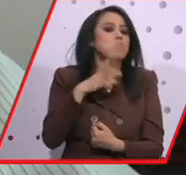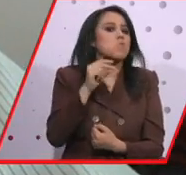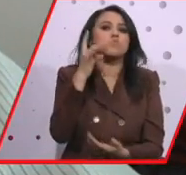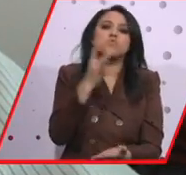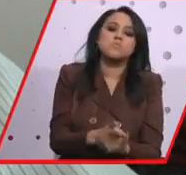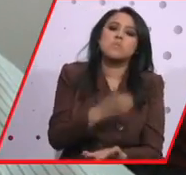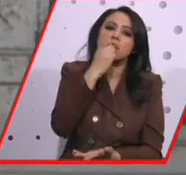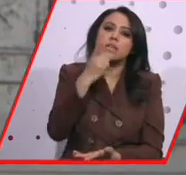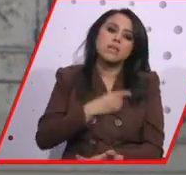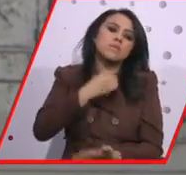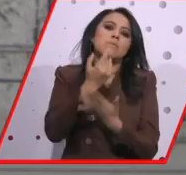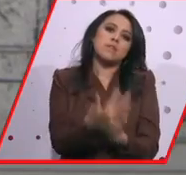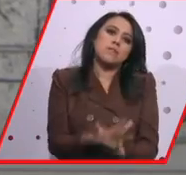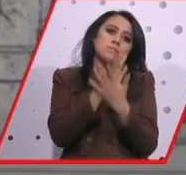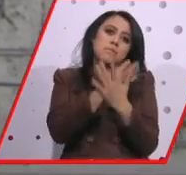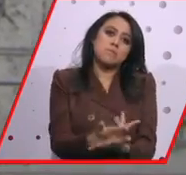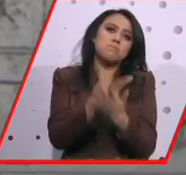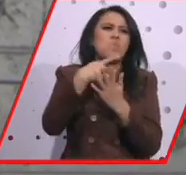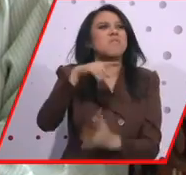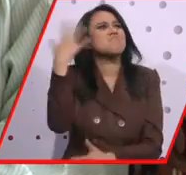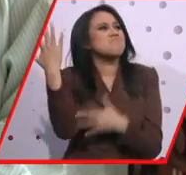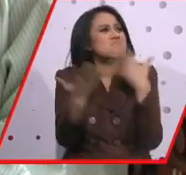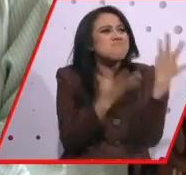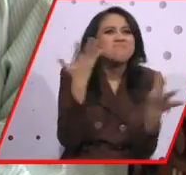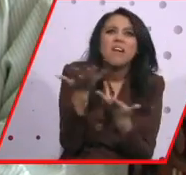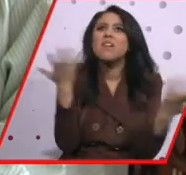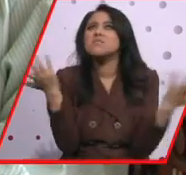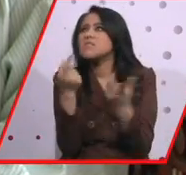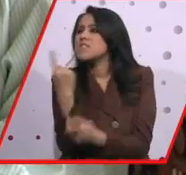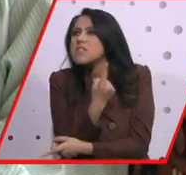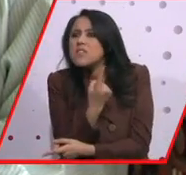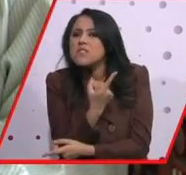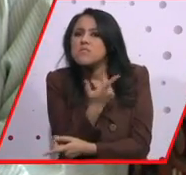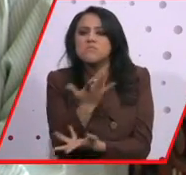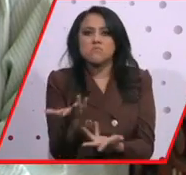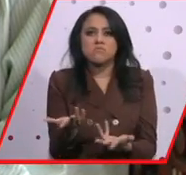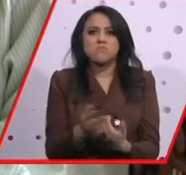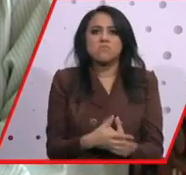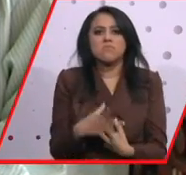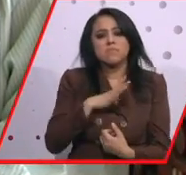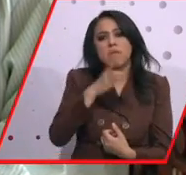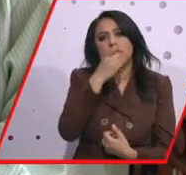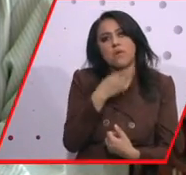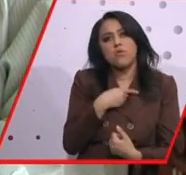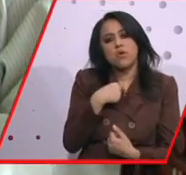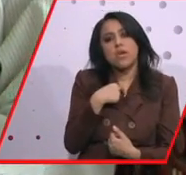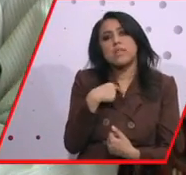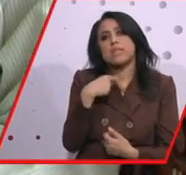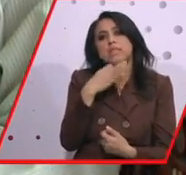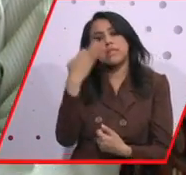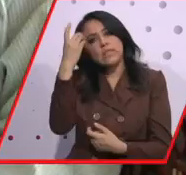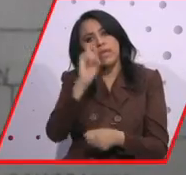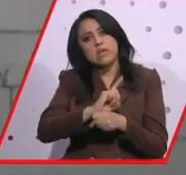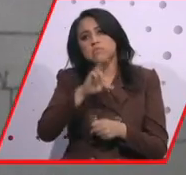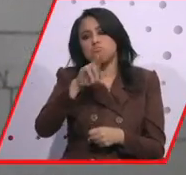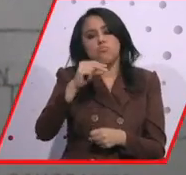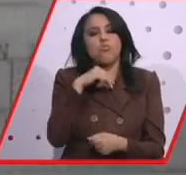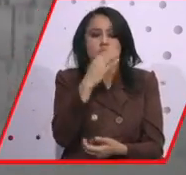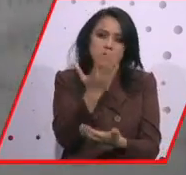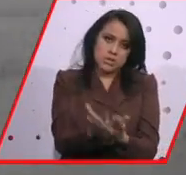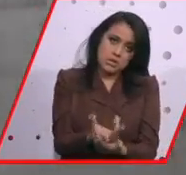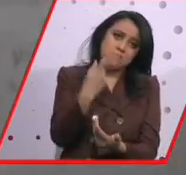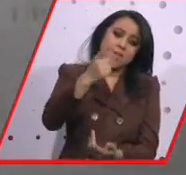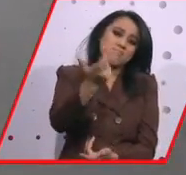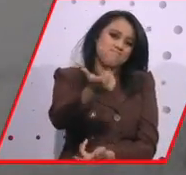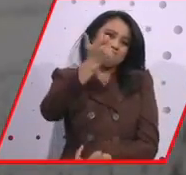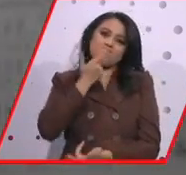que ahora lo han confundido y no sabe qué hacer. Al darme las incapacidades, supuestamente, tenían que seguirme pagando. No me pagaron. Nos platicó que en